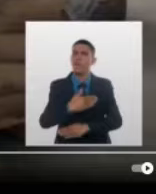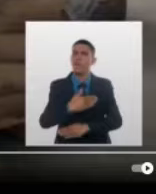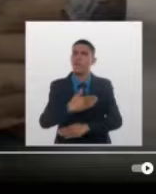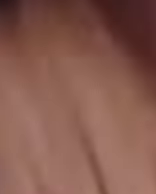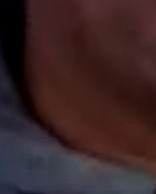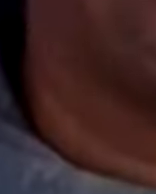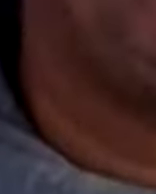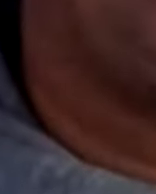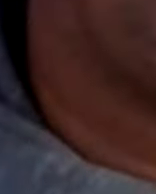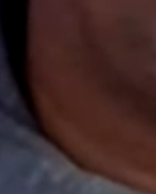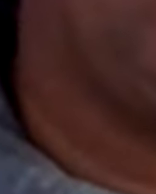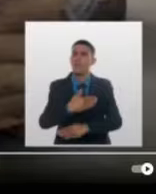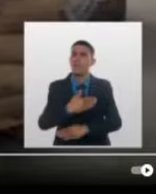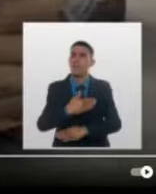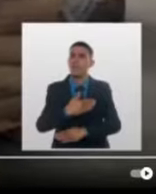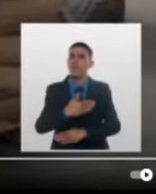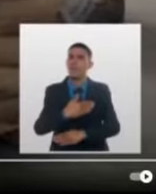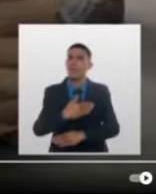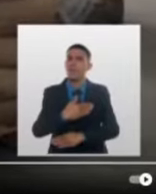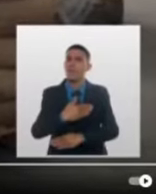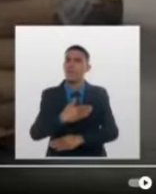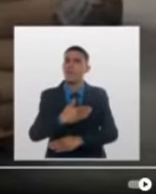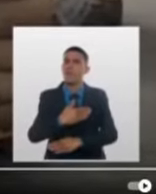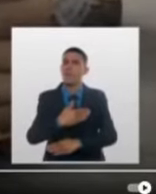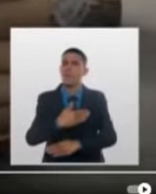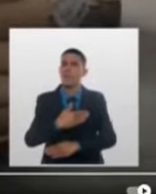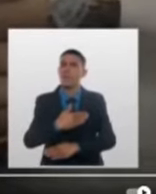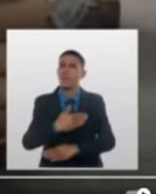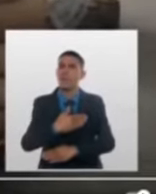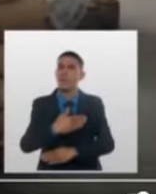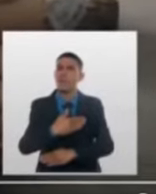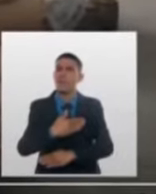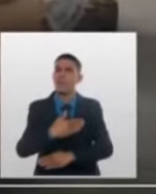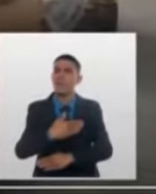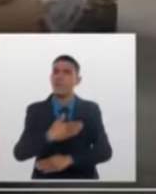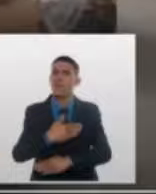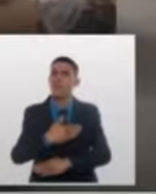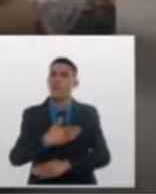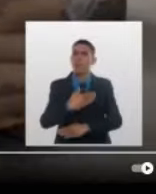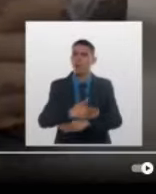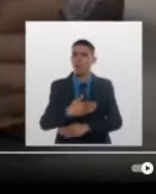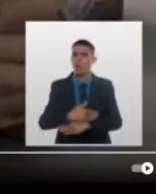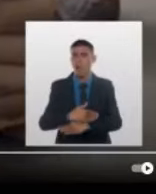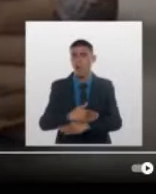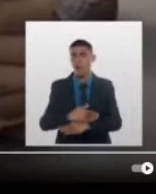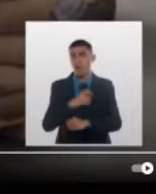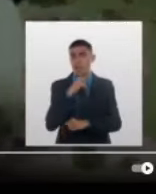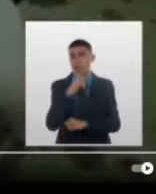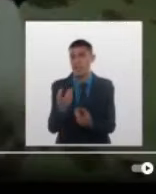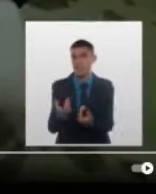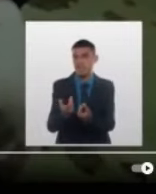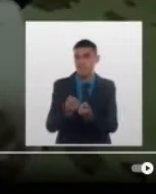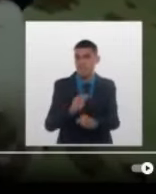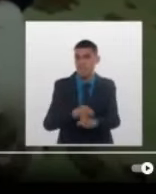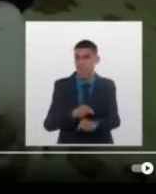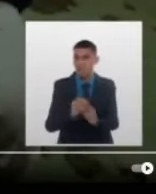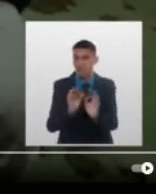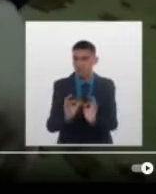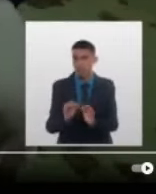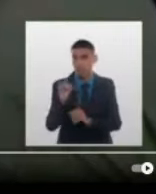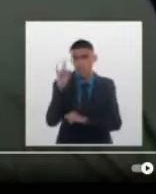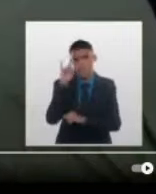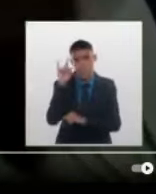de la diosa, es por debajo del agua. Está bueno, ya de bloqueo, ya me extrañaba que hoy no hubieran hablado del bloqueo. Adquisición en tiempo de la leche